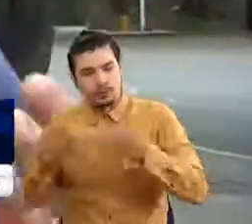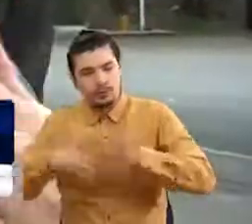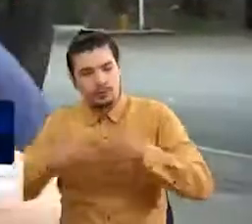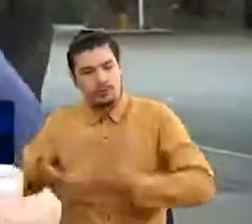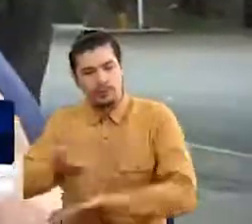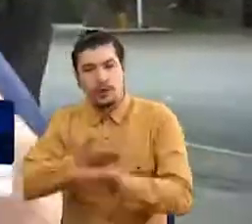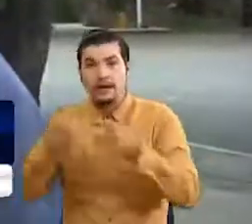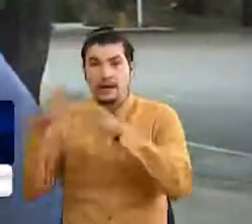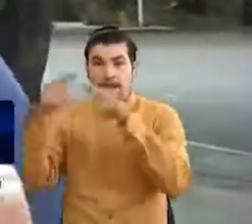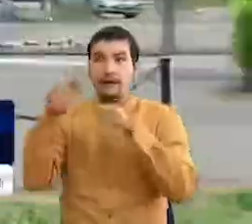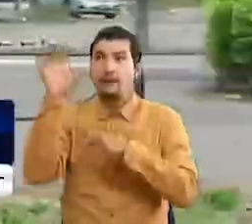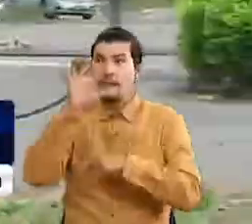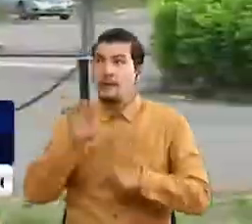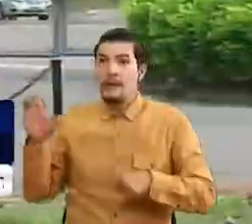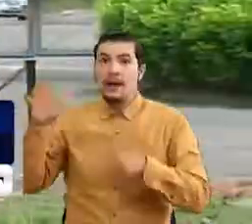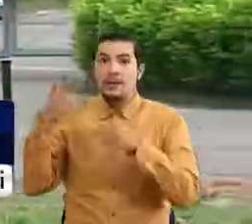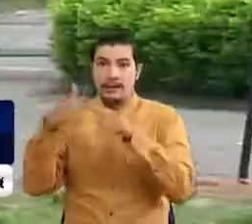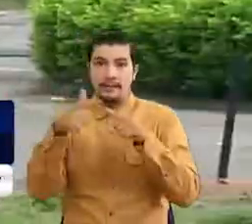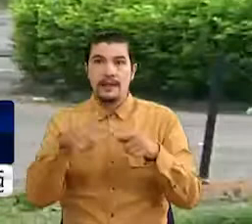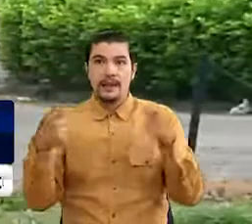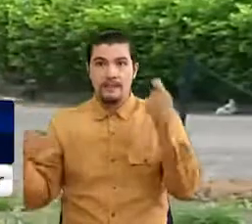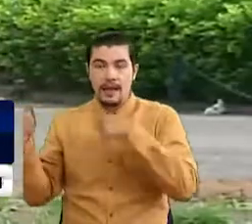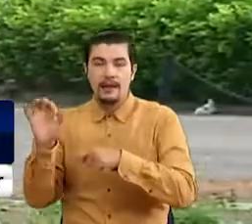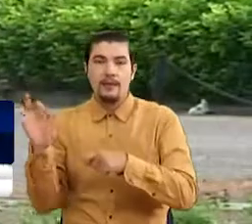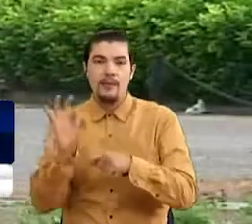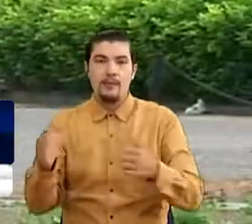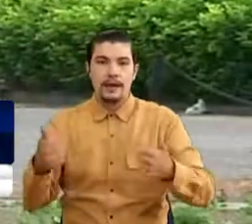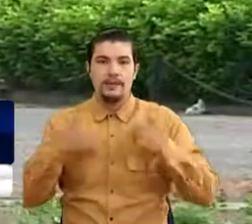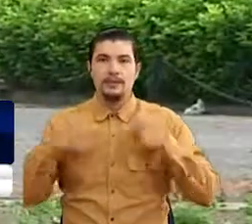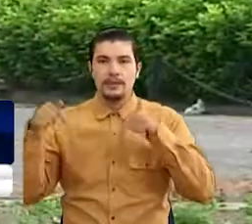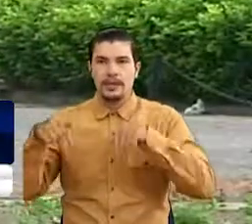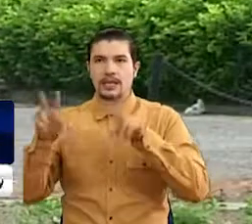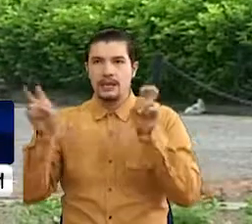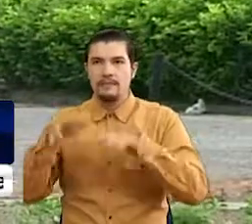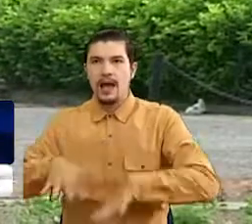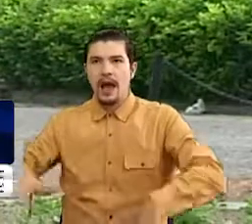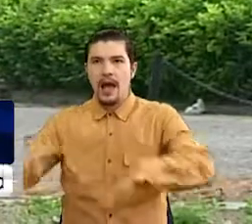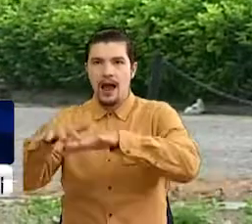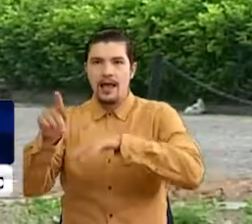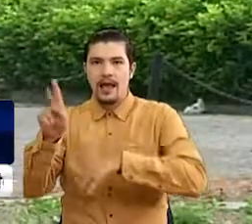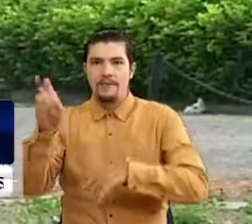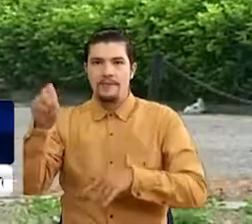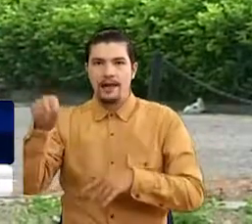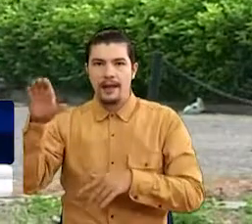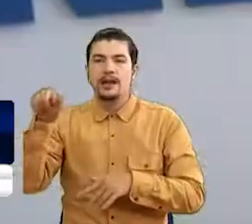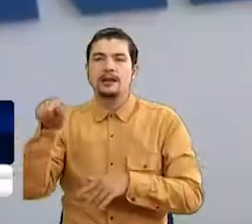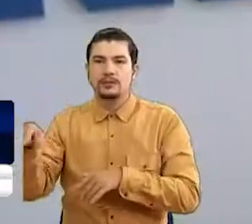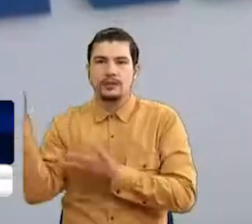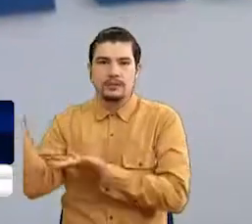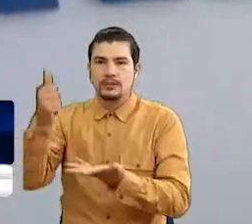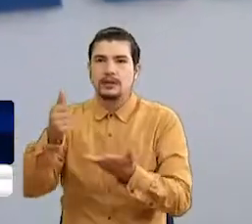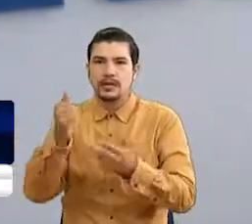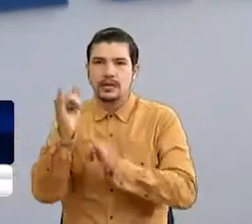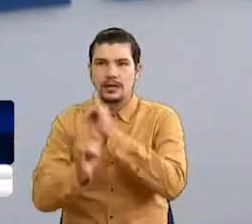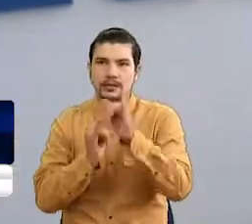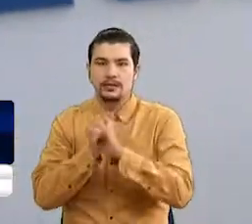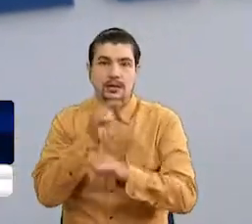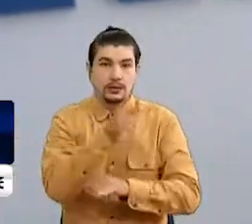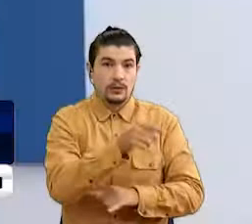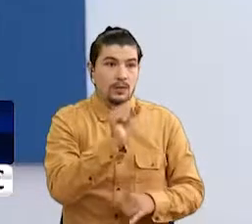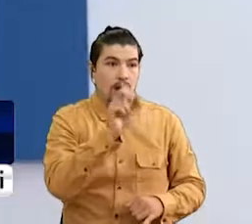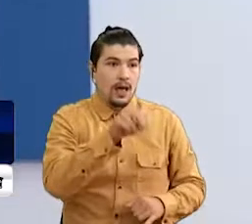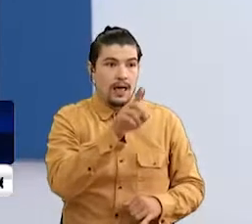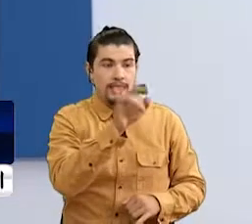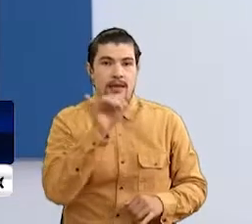otros países que si tienen mayores prebendas o beneficios en términos de zona franca, pues va a traer la inversión extranjera hacia allá. La ANDI resaltó además